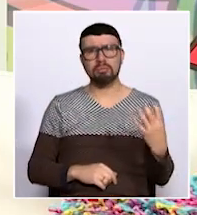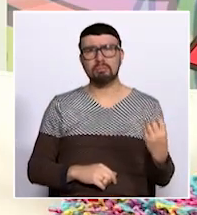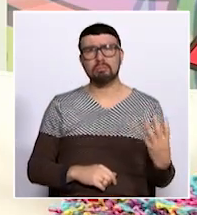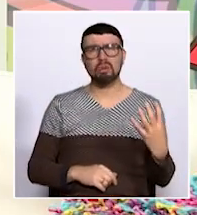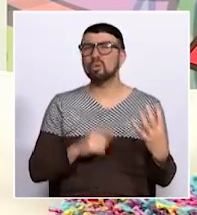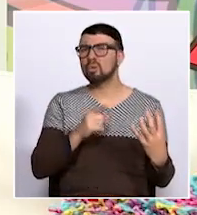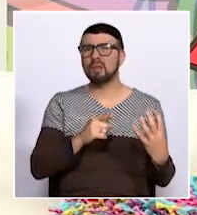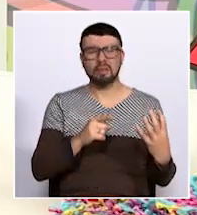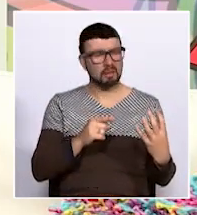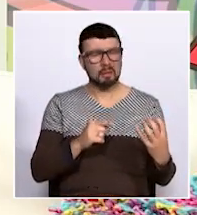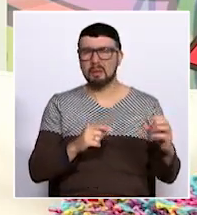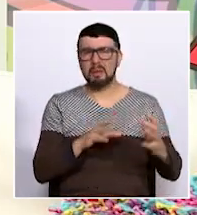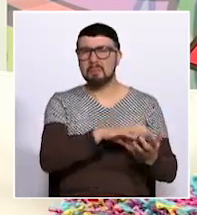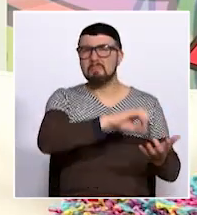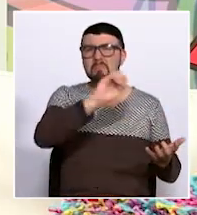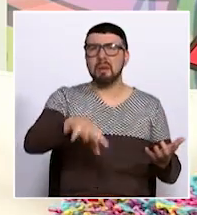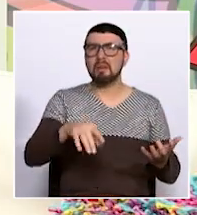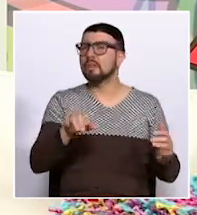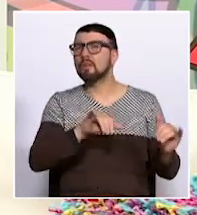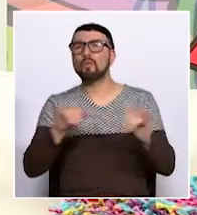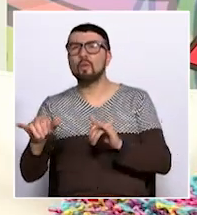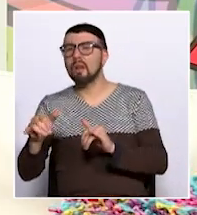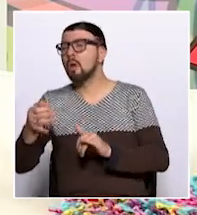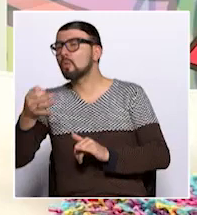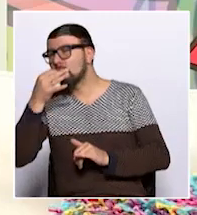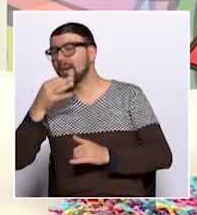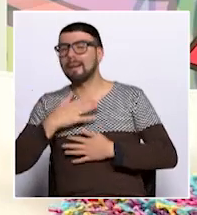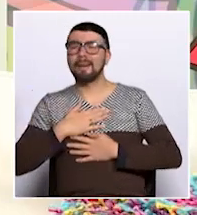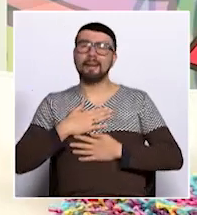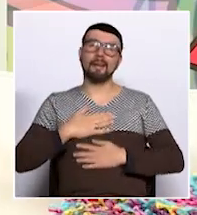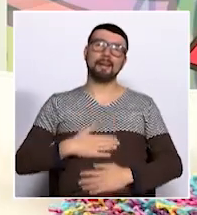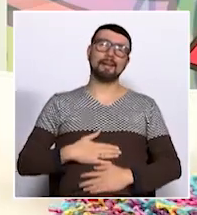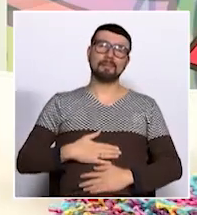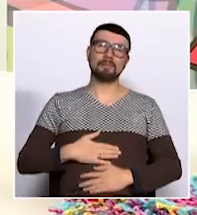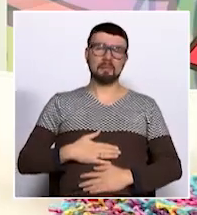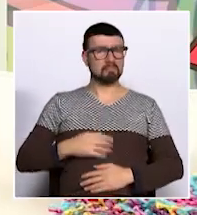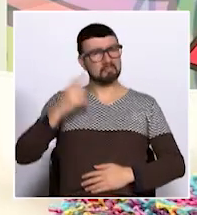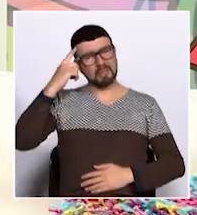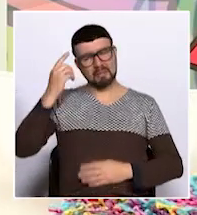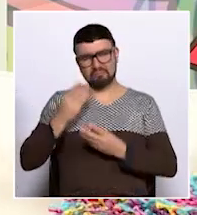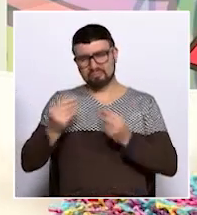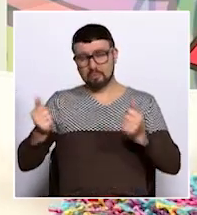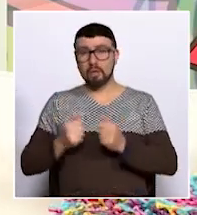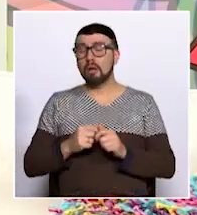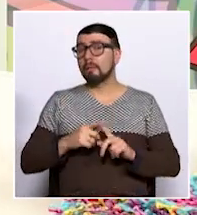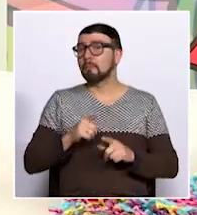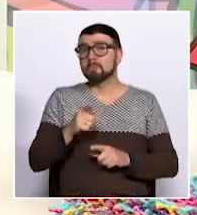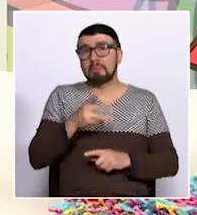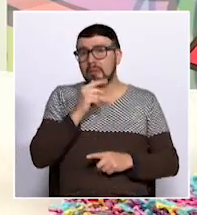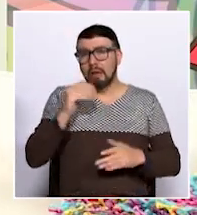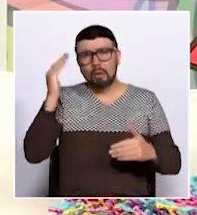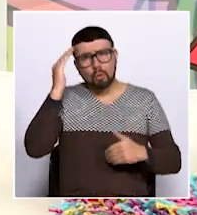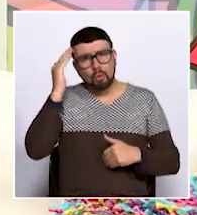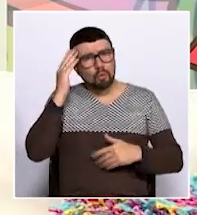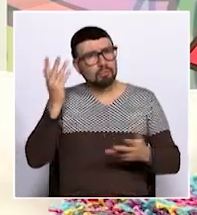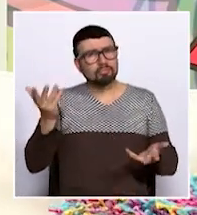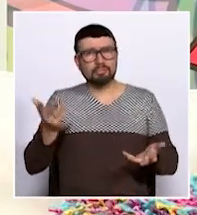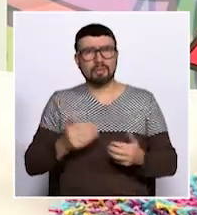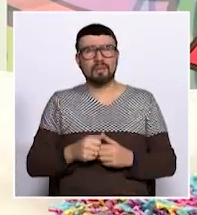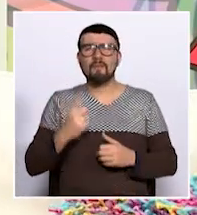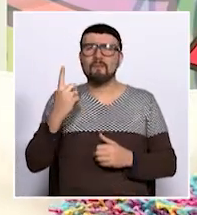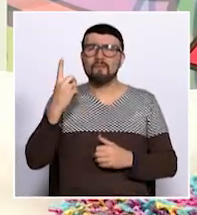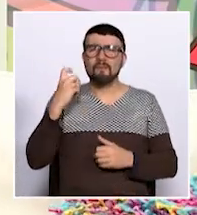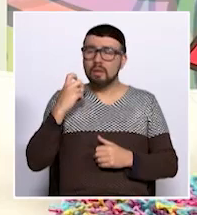Con la pastillita. Pero no nos tomamos la, digamos que no nos tomamos la conciencia, no nos tomamos